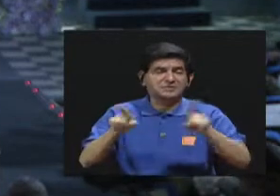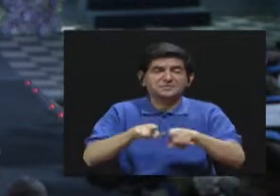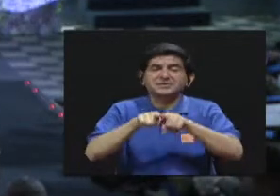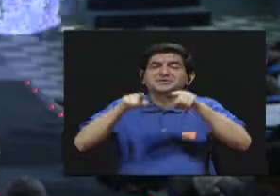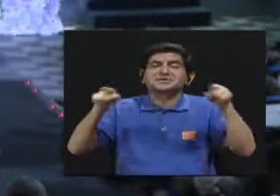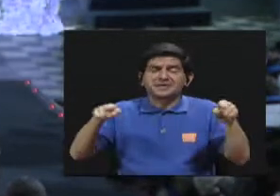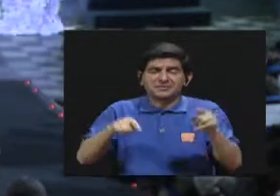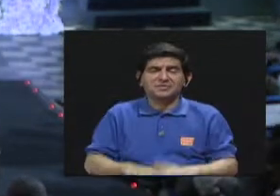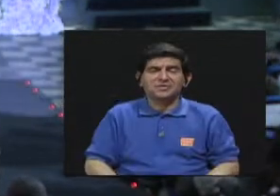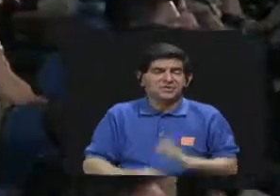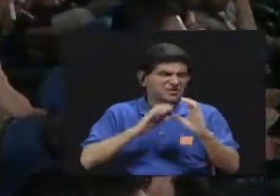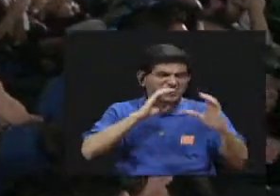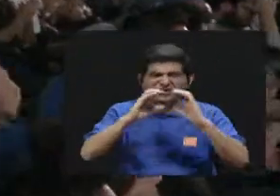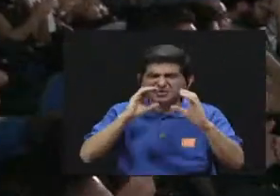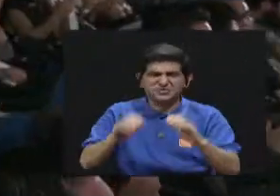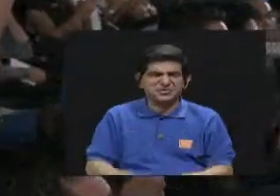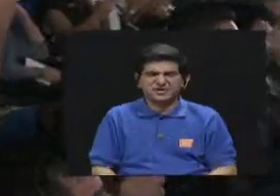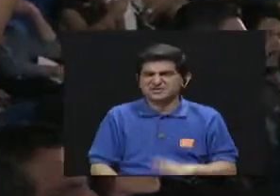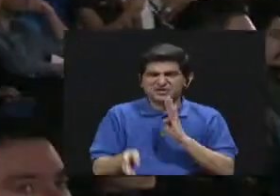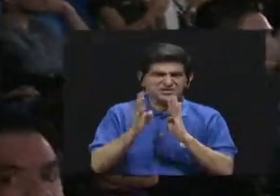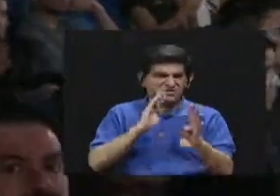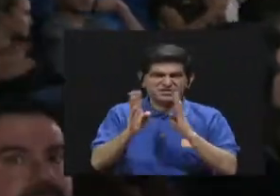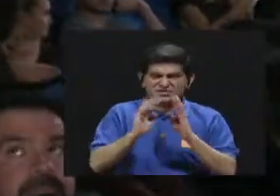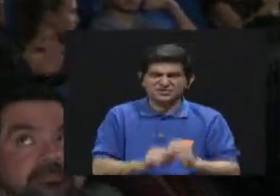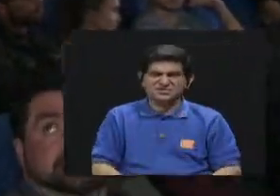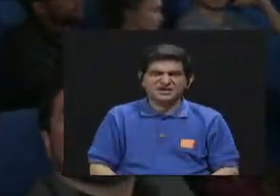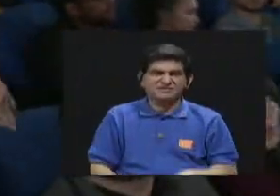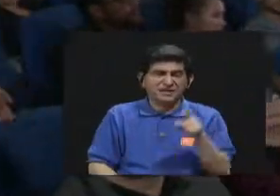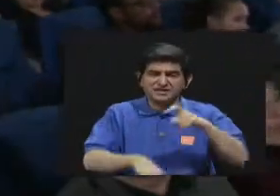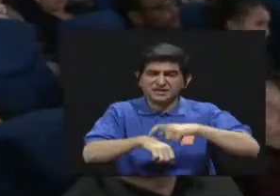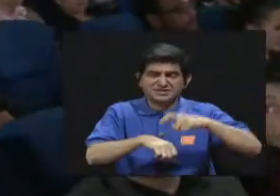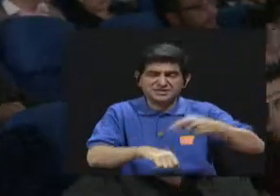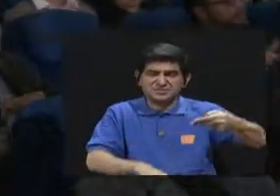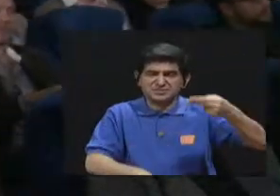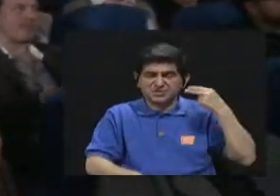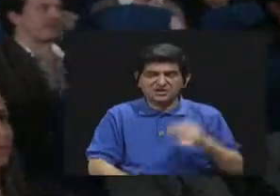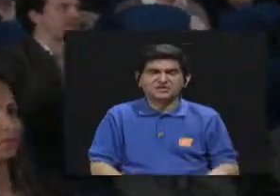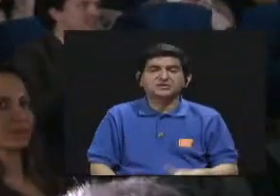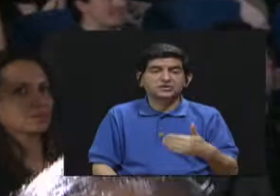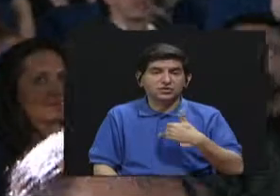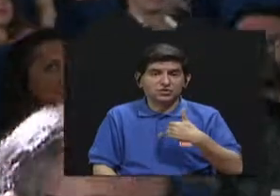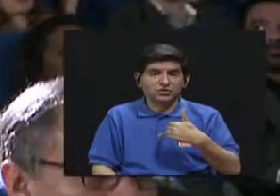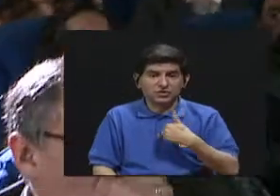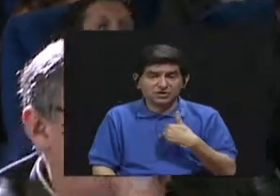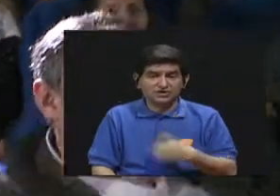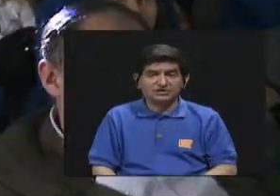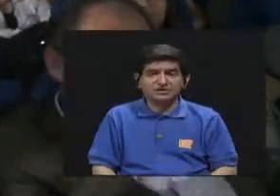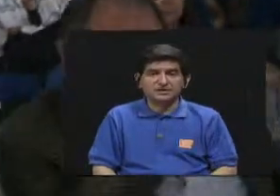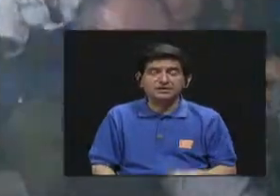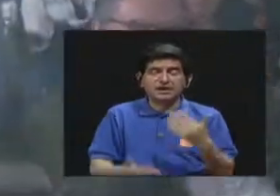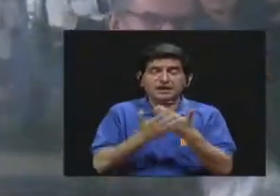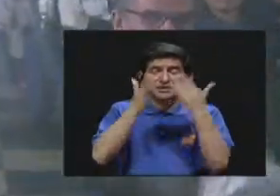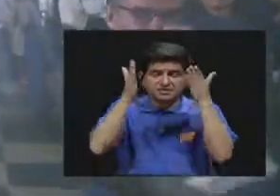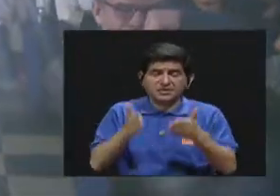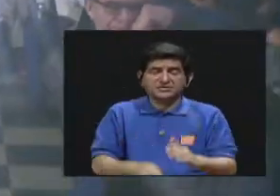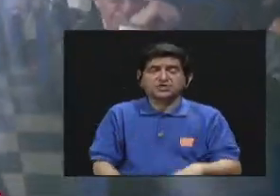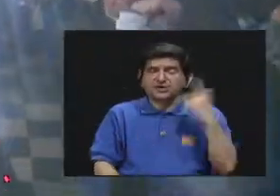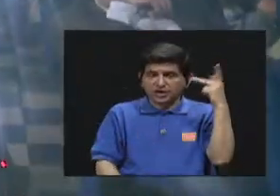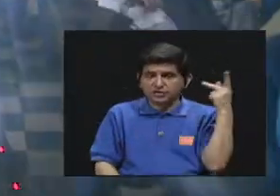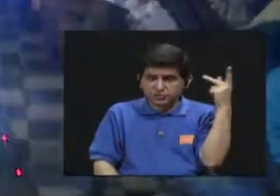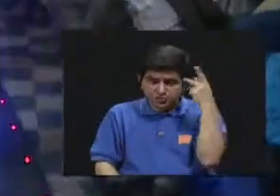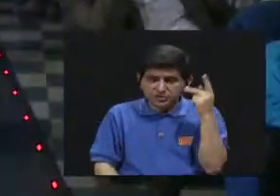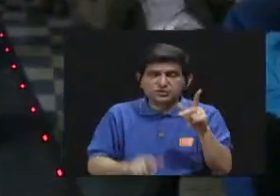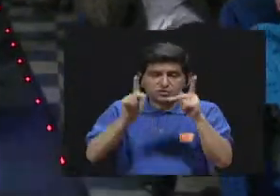las conversaciones. Nadie habla de ese momento histórico, nadie habla de que hubo presos políticos y